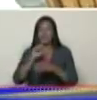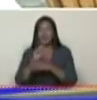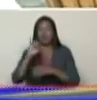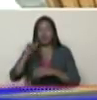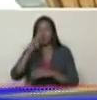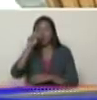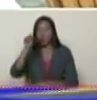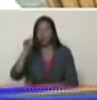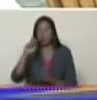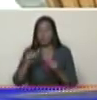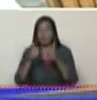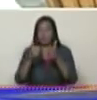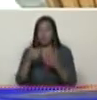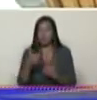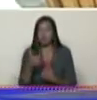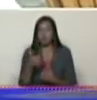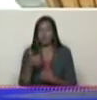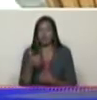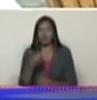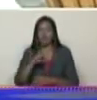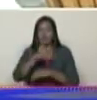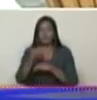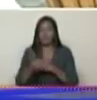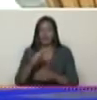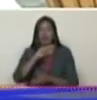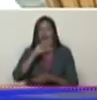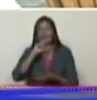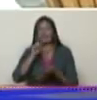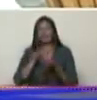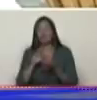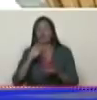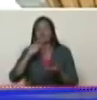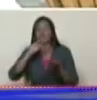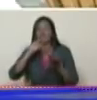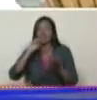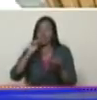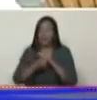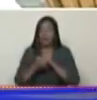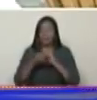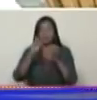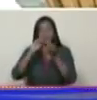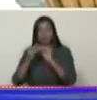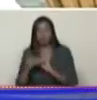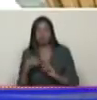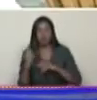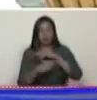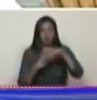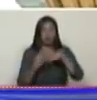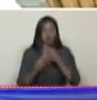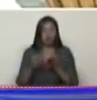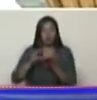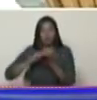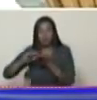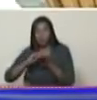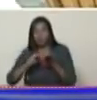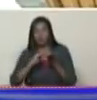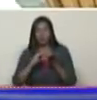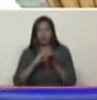bien. Dentro del Plan Nacional de Cambios, Renovación Revolucionaria y